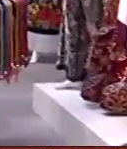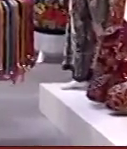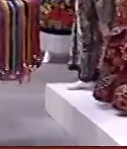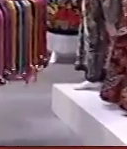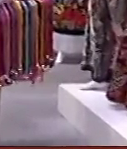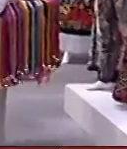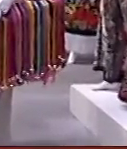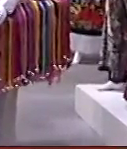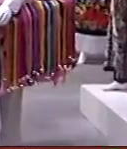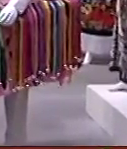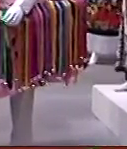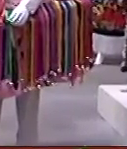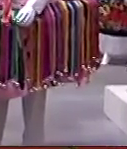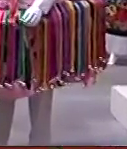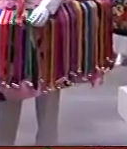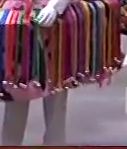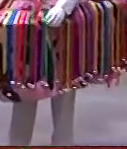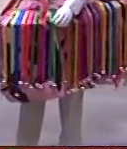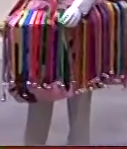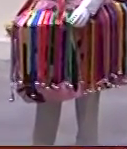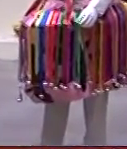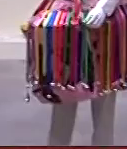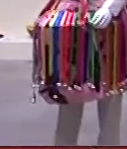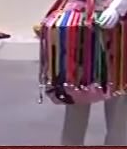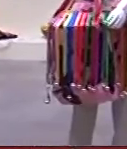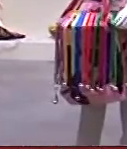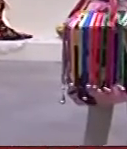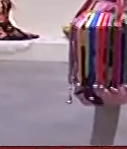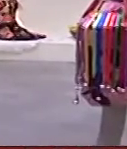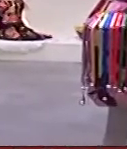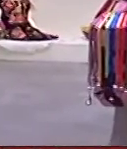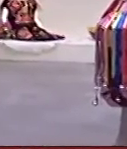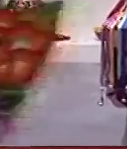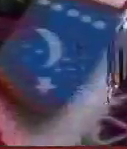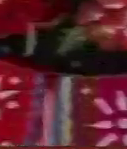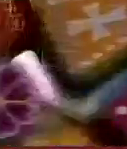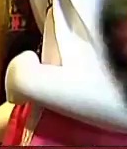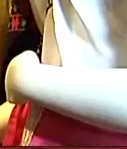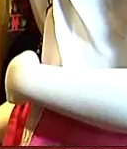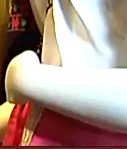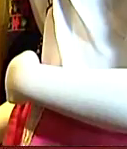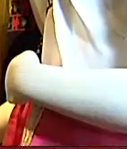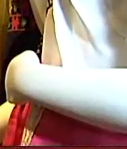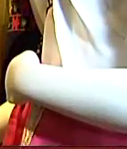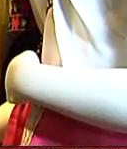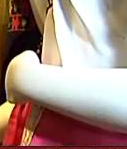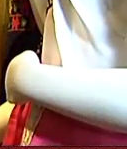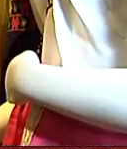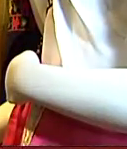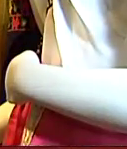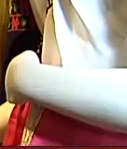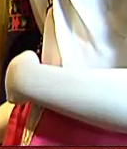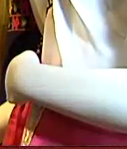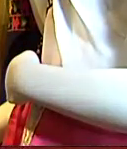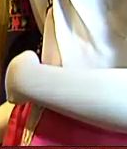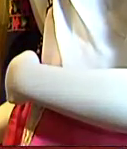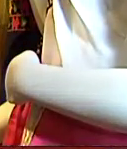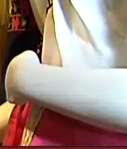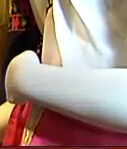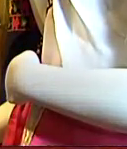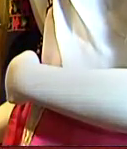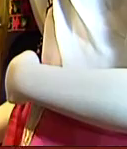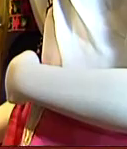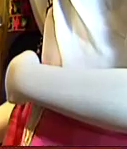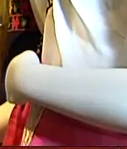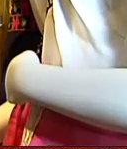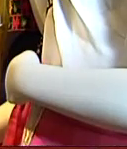lunes a viernes de 10 a 5 hasta el 5 de agosto en la Universidad del Claustro de Sor Juana. Espero que hayan disfrutado de esta colección de indumentaria